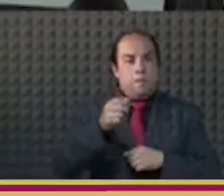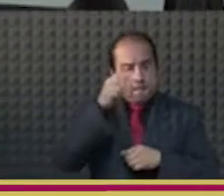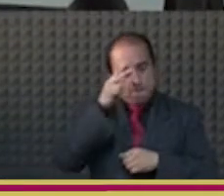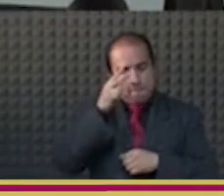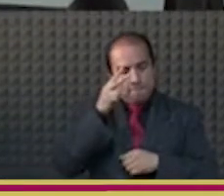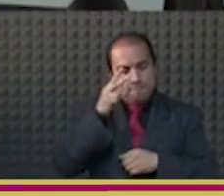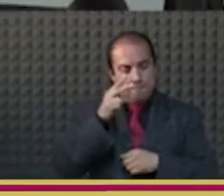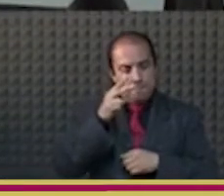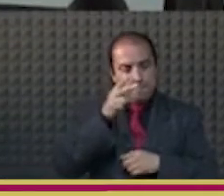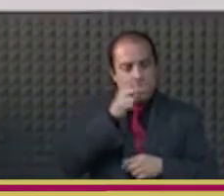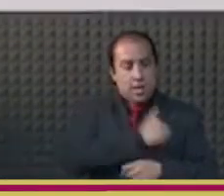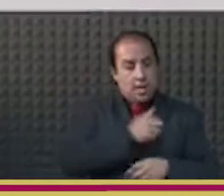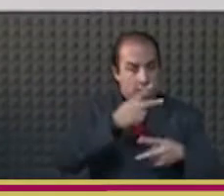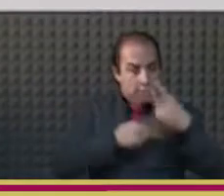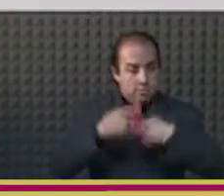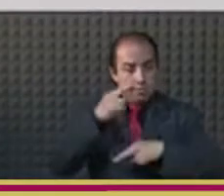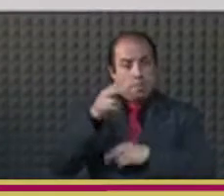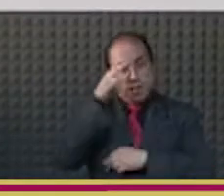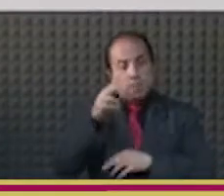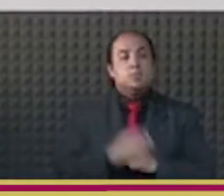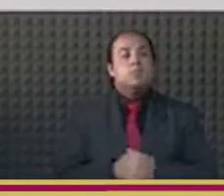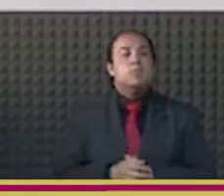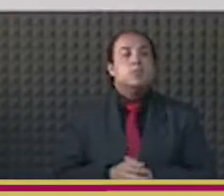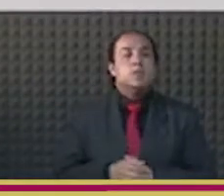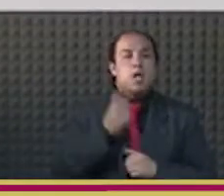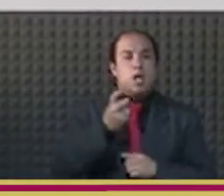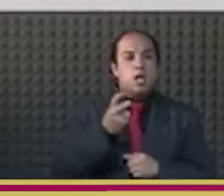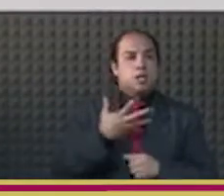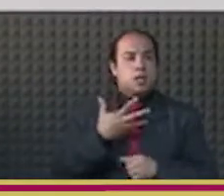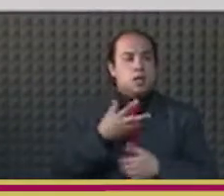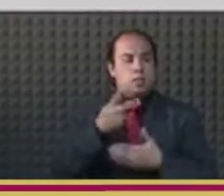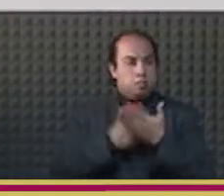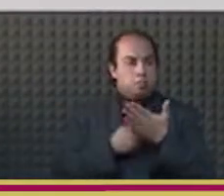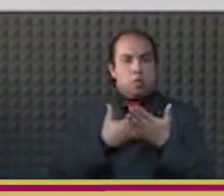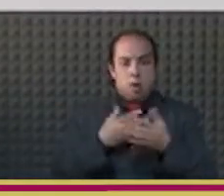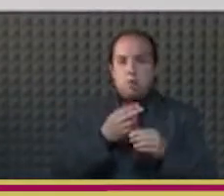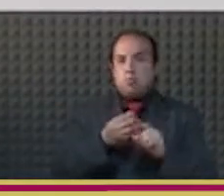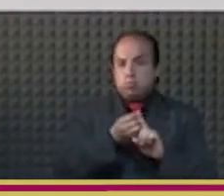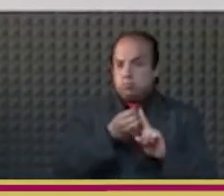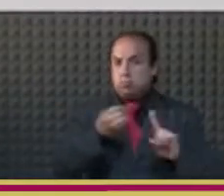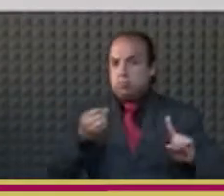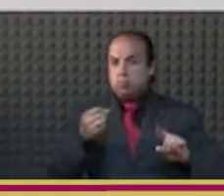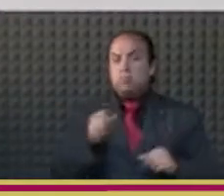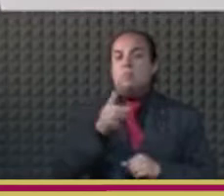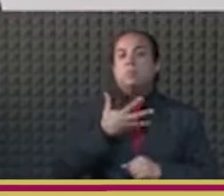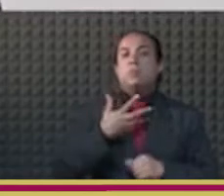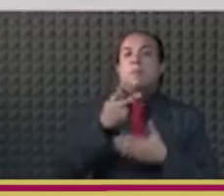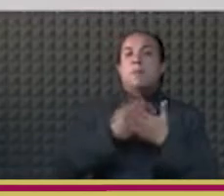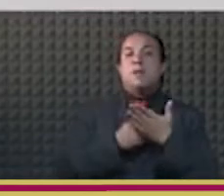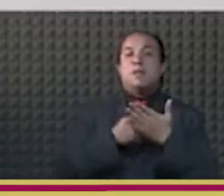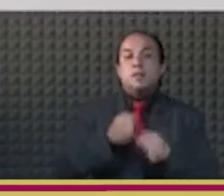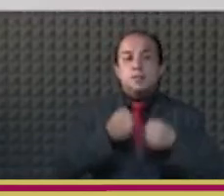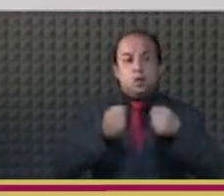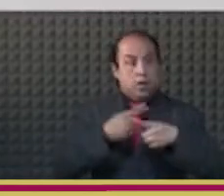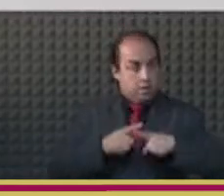esta migración pues es, digamos, uno de los esquemas que más destacan por su regularidad, por plantear también un esquema seguro para